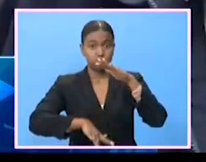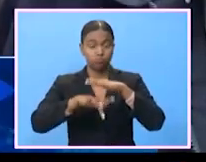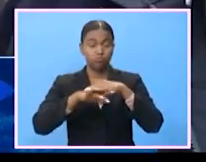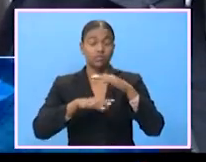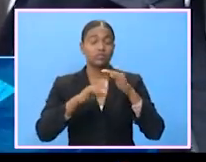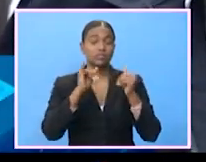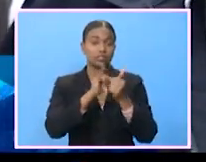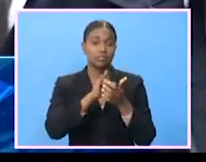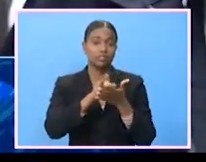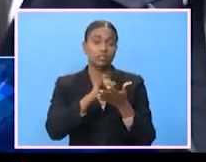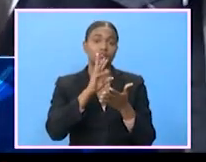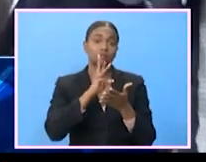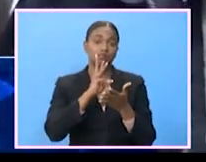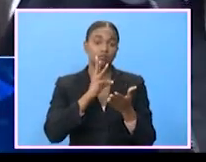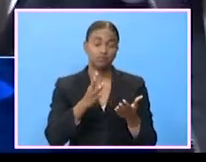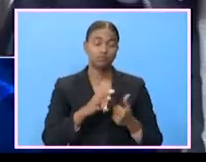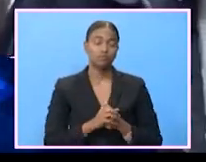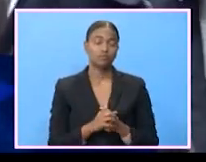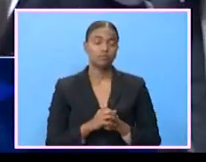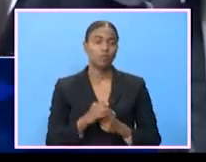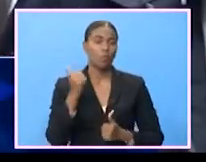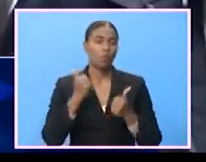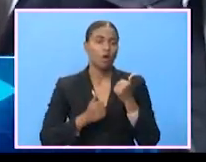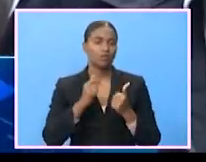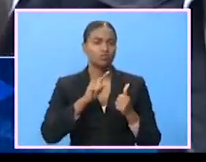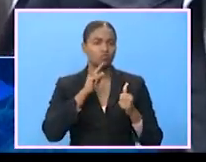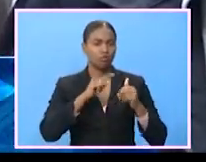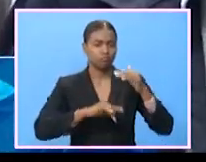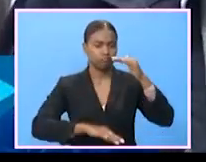de volumen de agua en la presa. ¿Cuáles son los niveles que